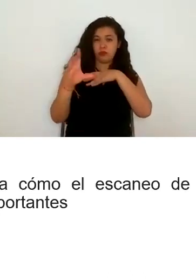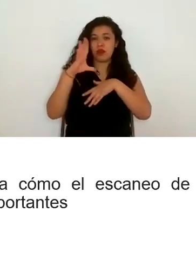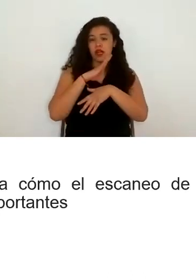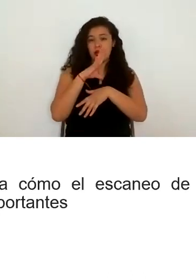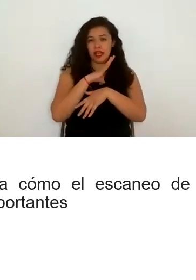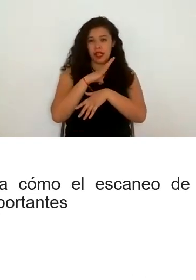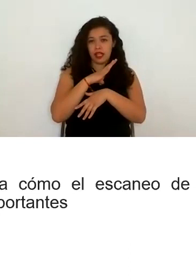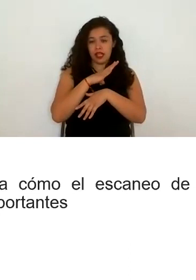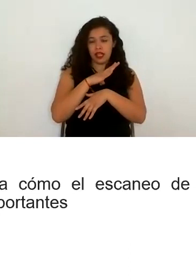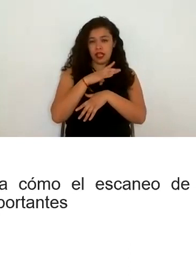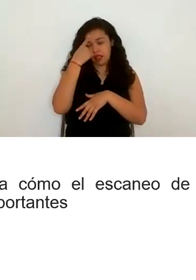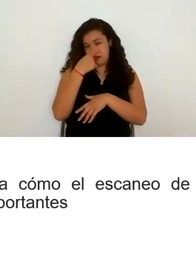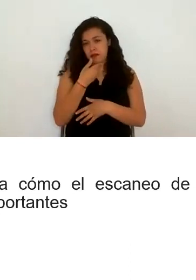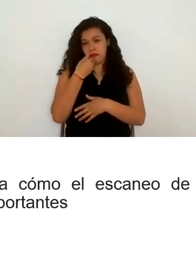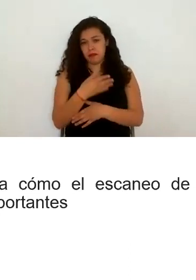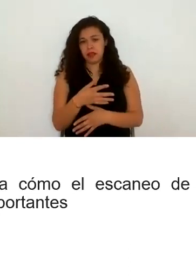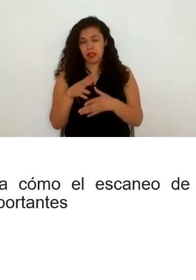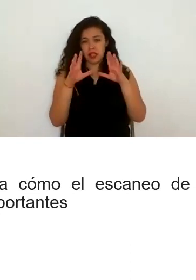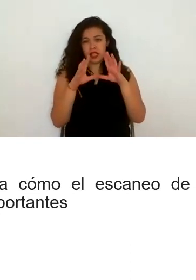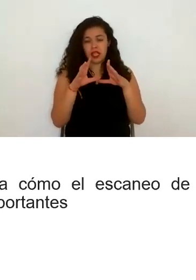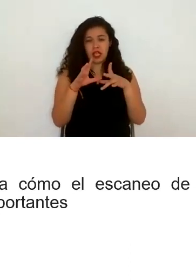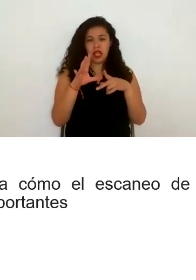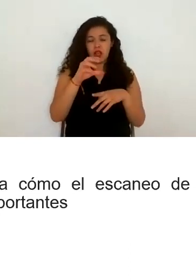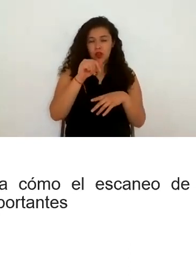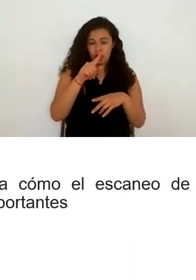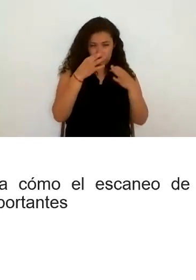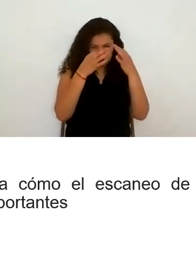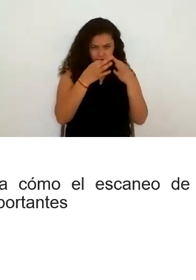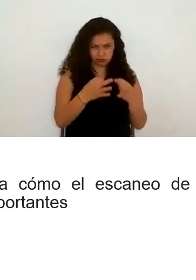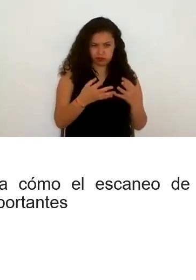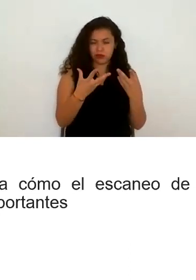de autenticación, de seguridad,